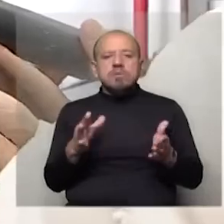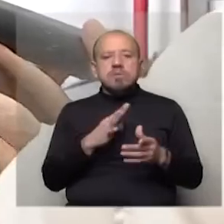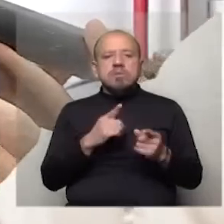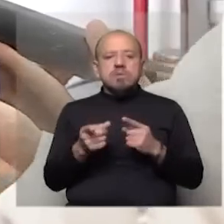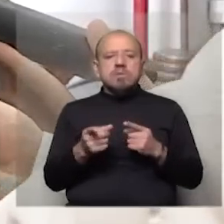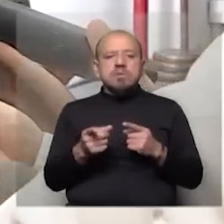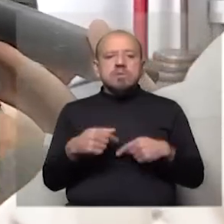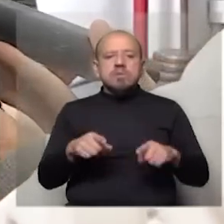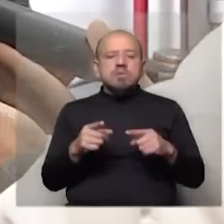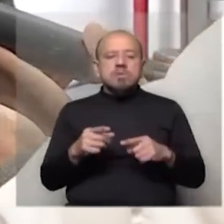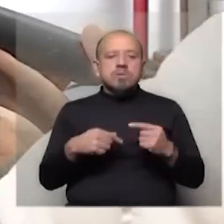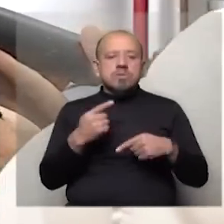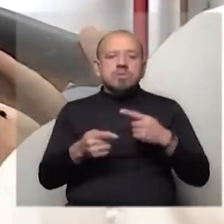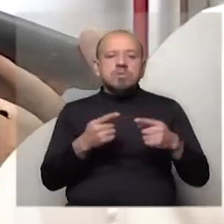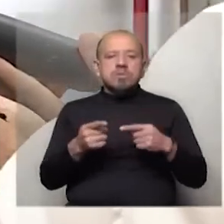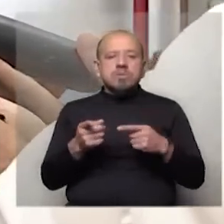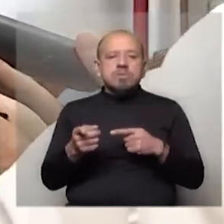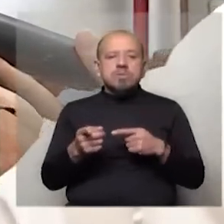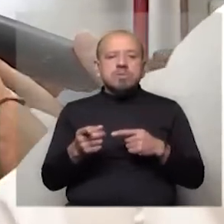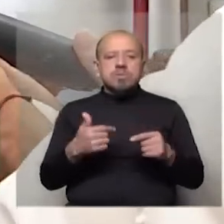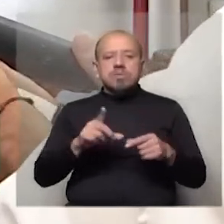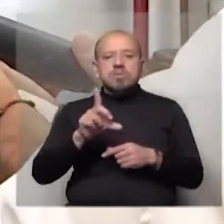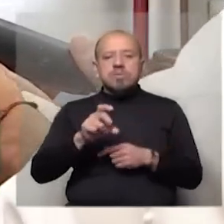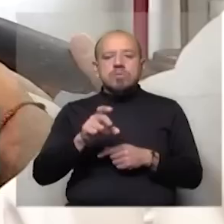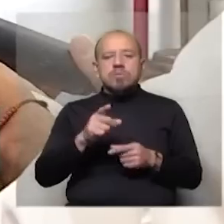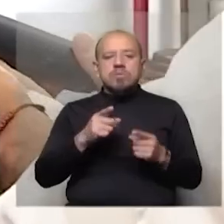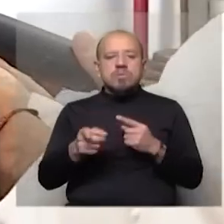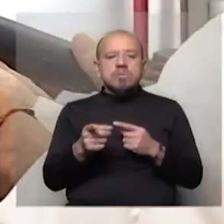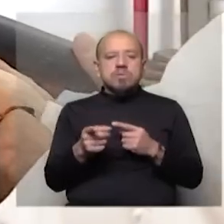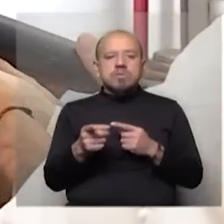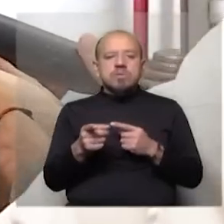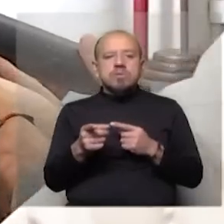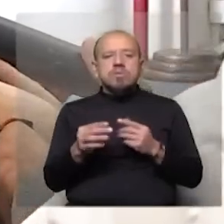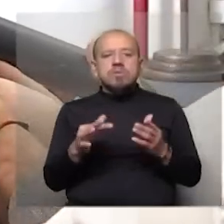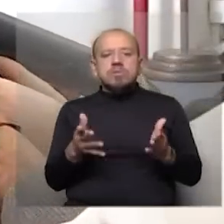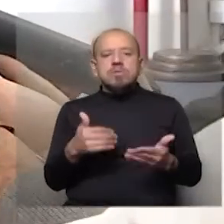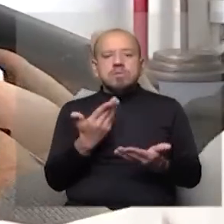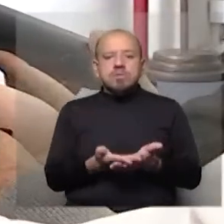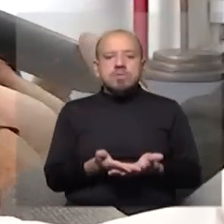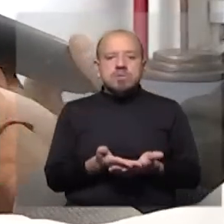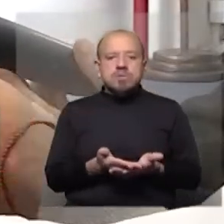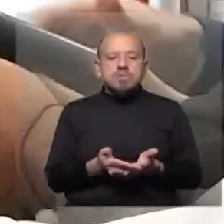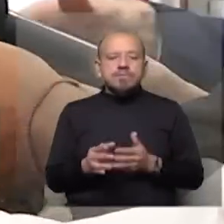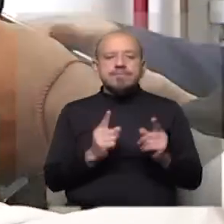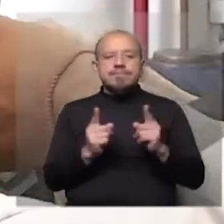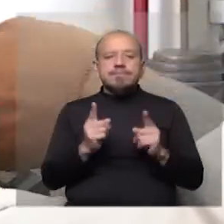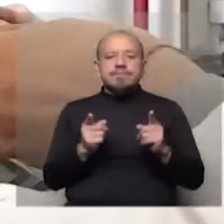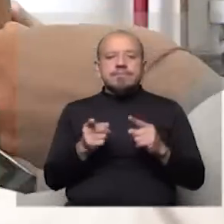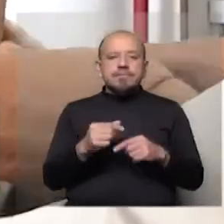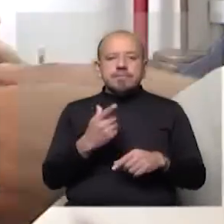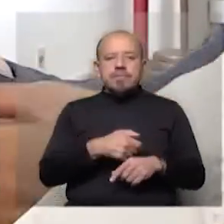seguir analizando medidas y escucharemos obviamente las los reclamos y los planteos de cada de cada actor